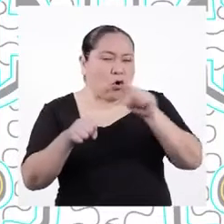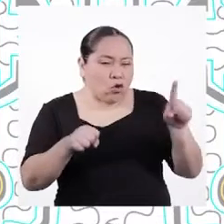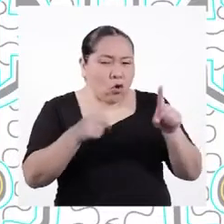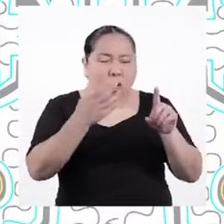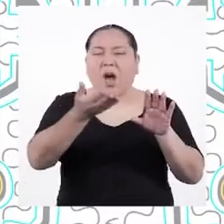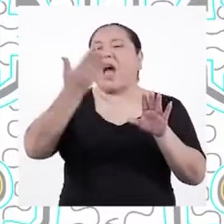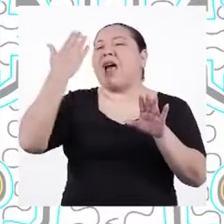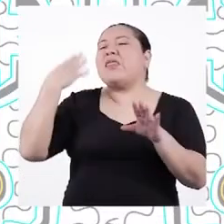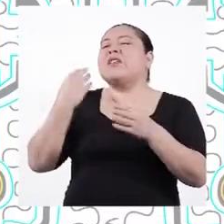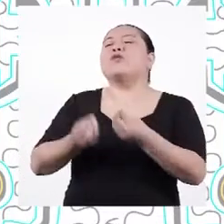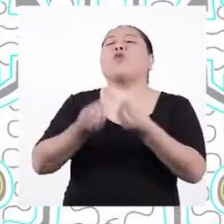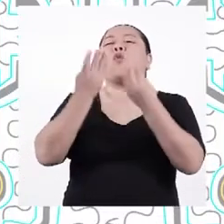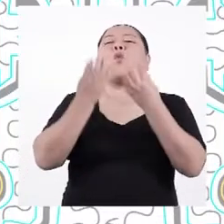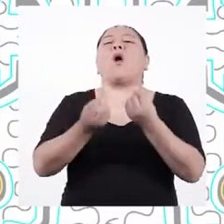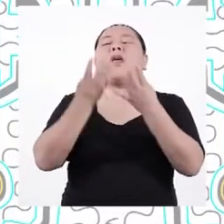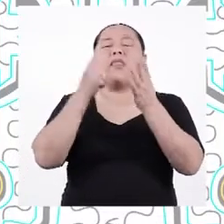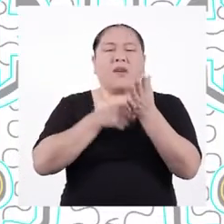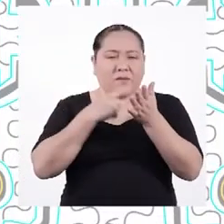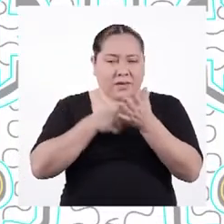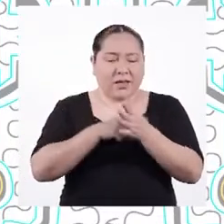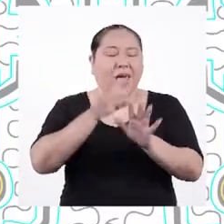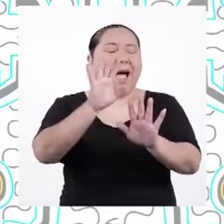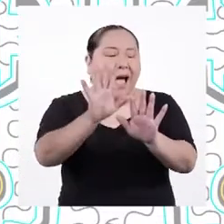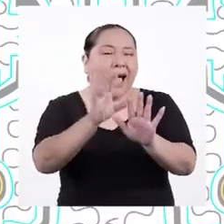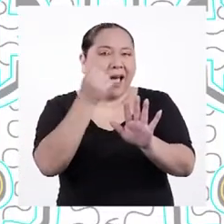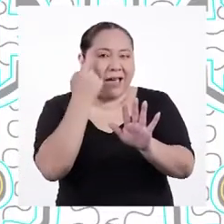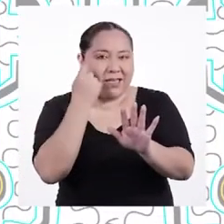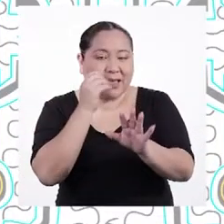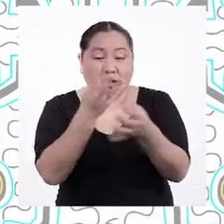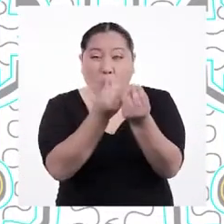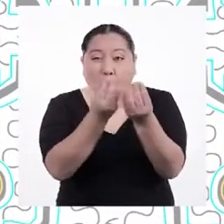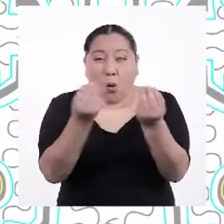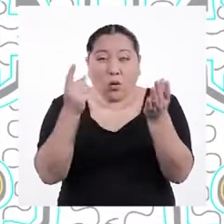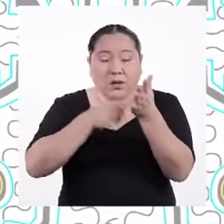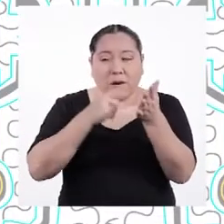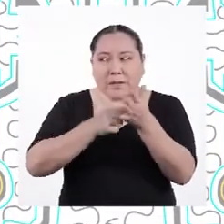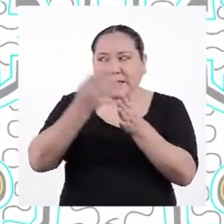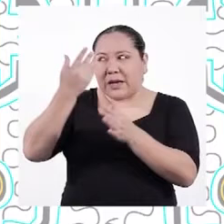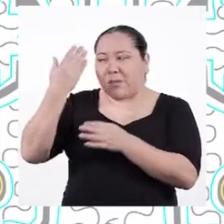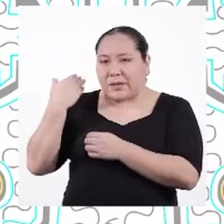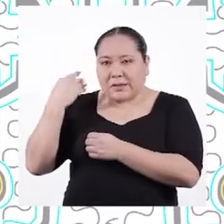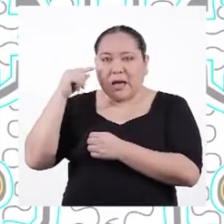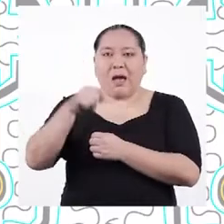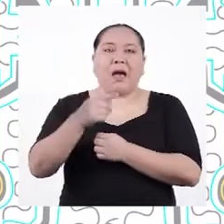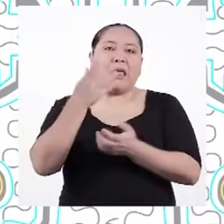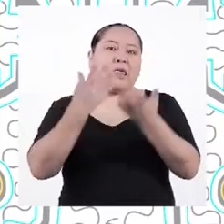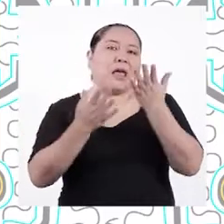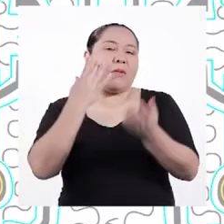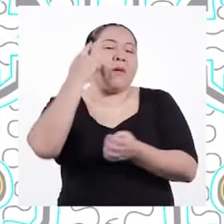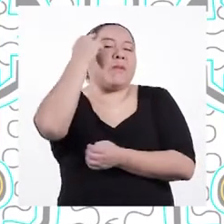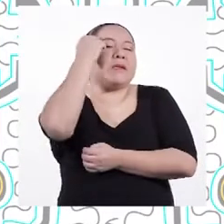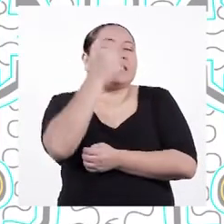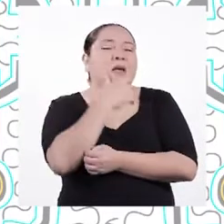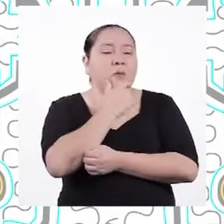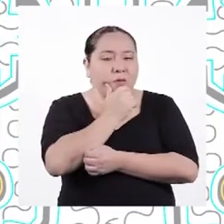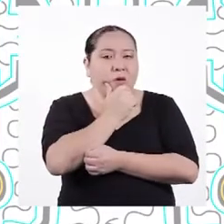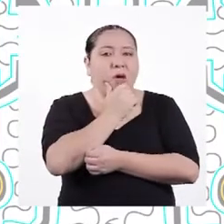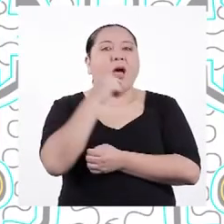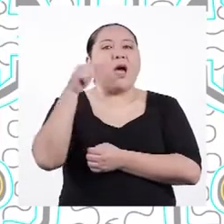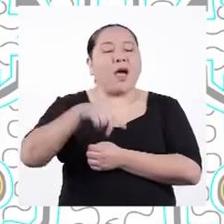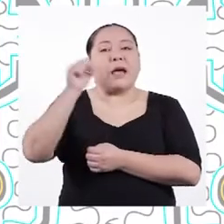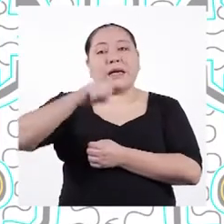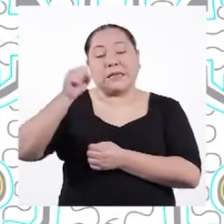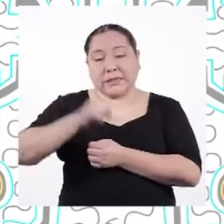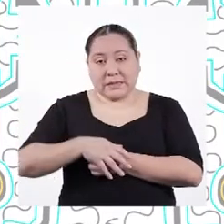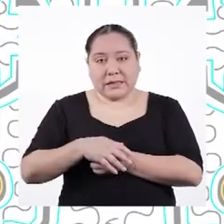Ya entiendo. Si algo ocurrió muchas veces en el pasado, podríamos creer que es más probable que ocurra